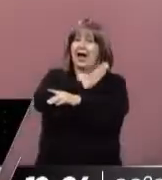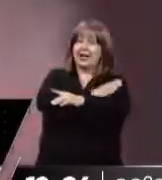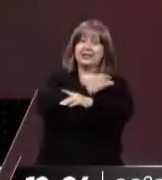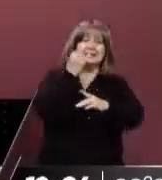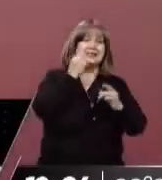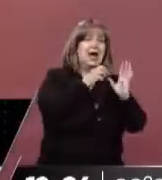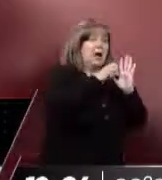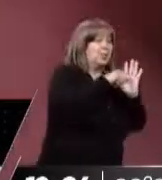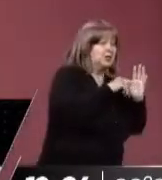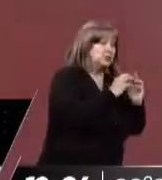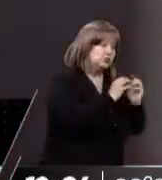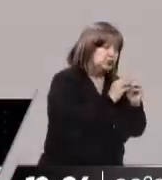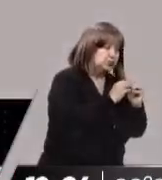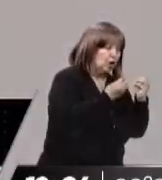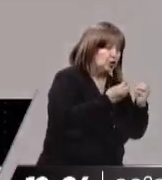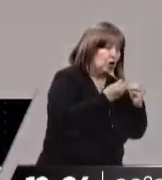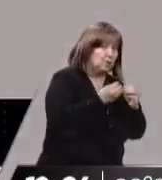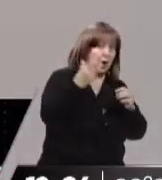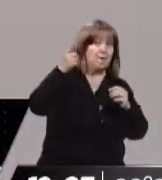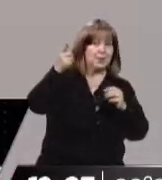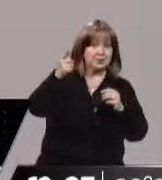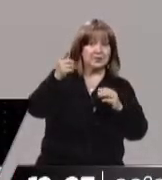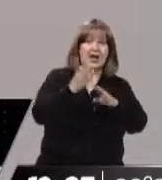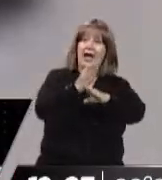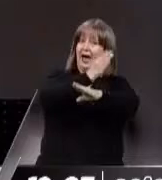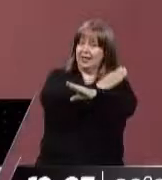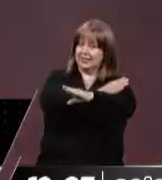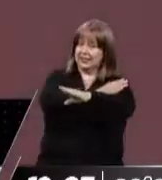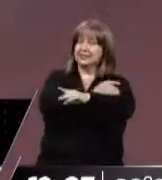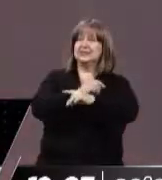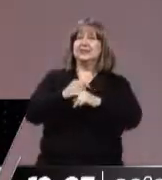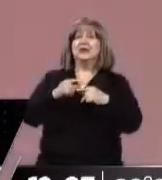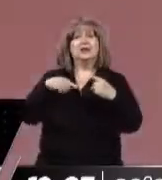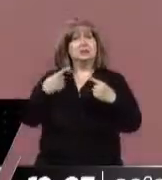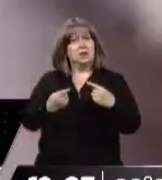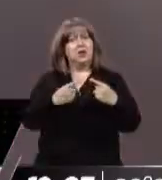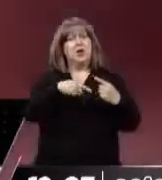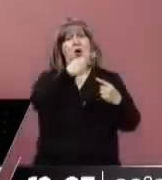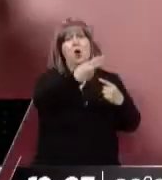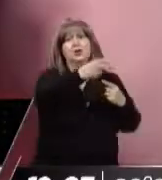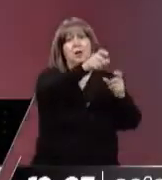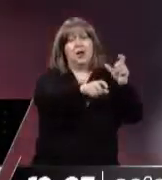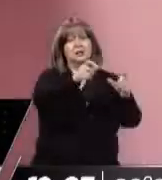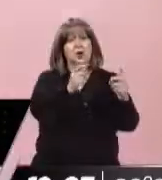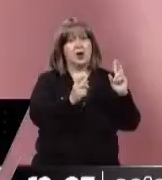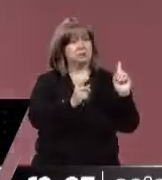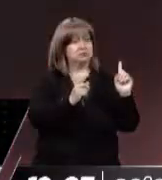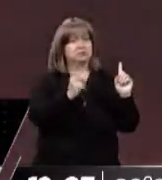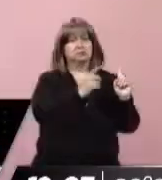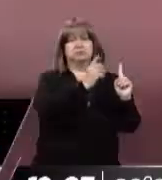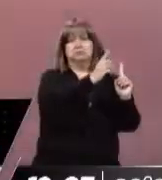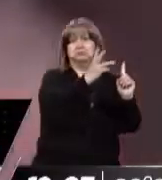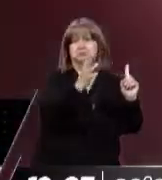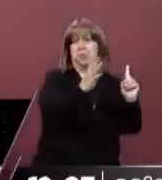la participación y la también la de otras personas y los roles que cada uno de ellos tenían